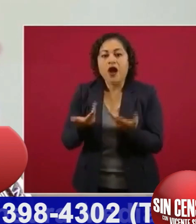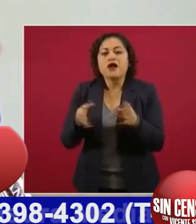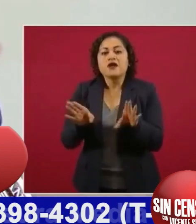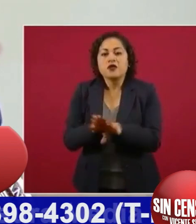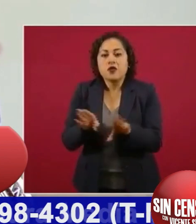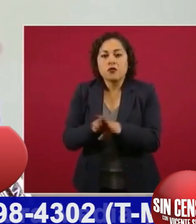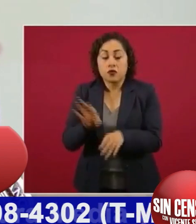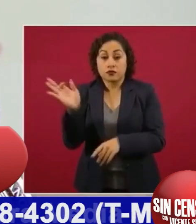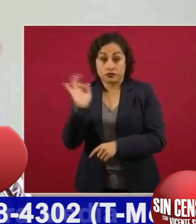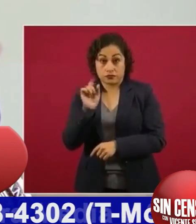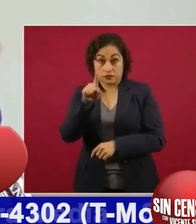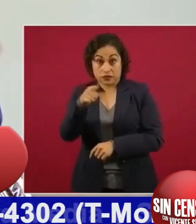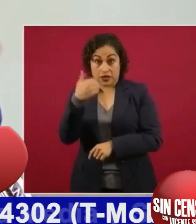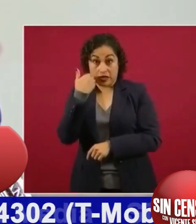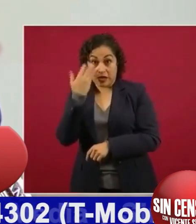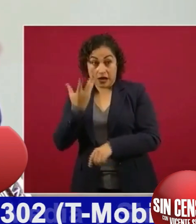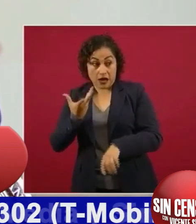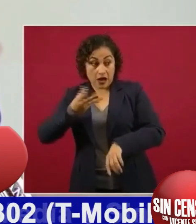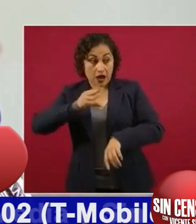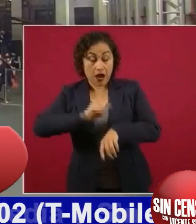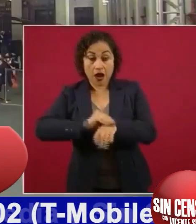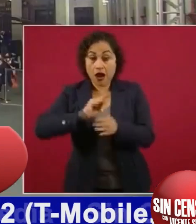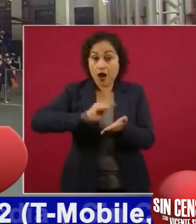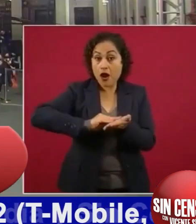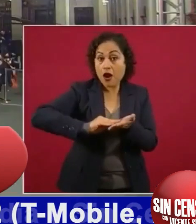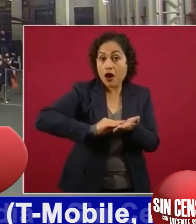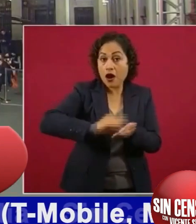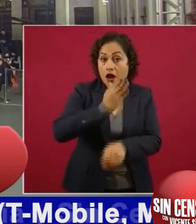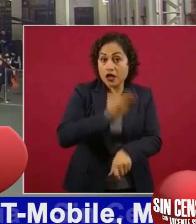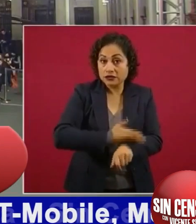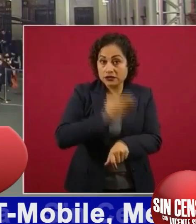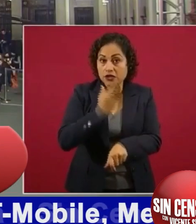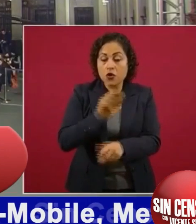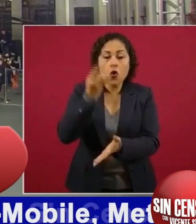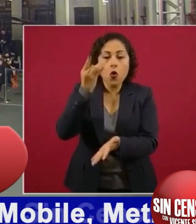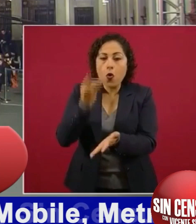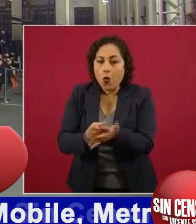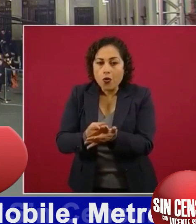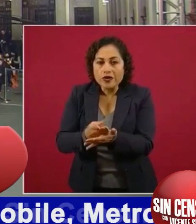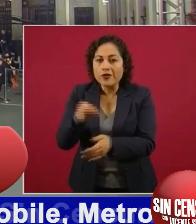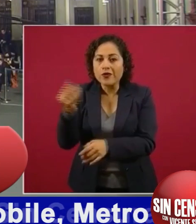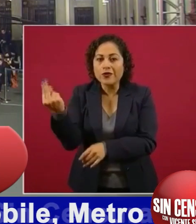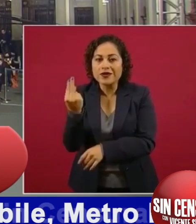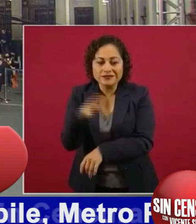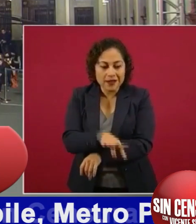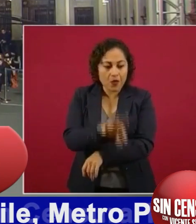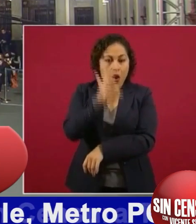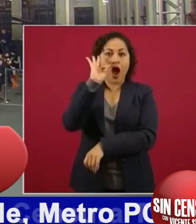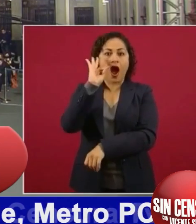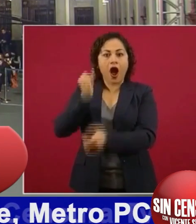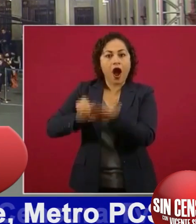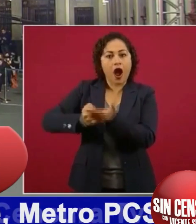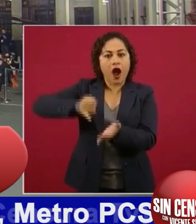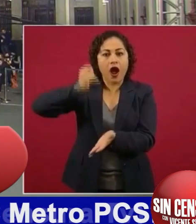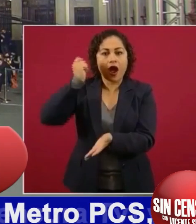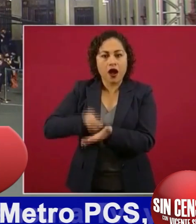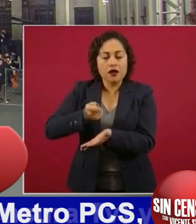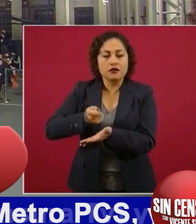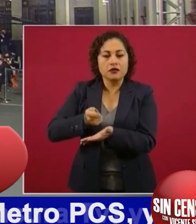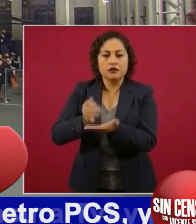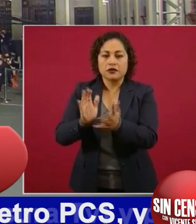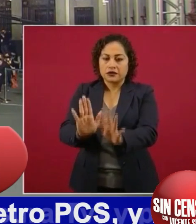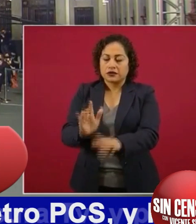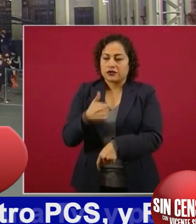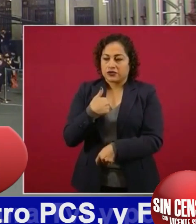procede únicamente con sentencia definitiva. Entonces, déjeme analizar y con muchísimo gusto traemos